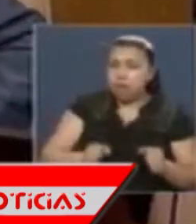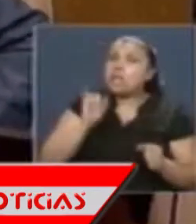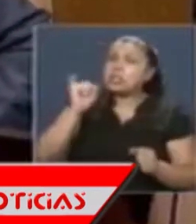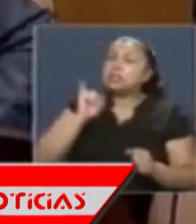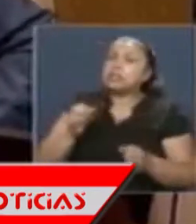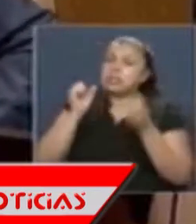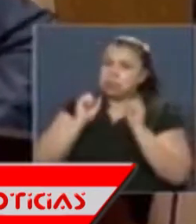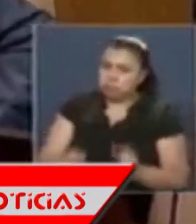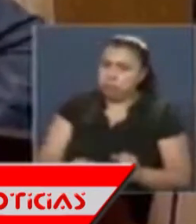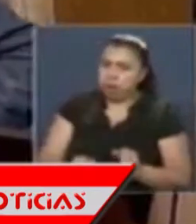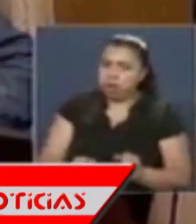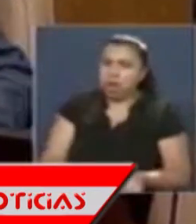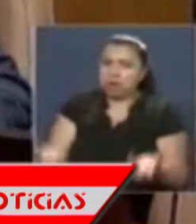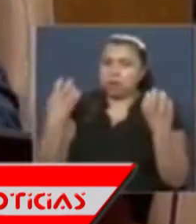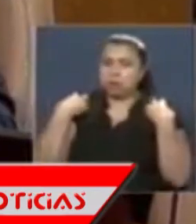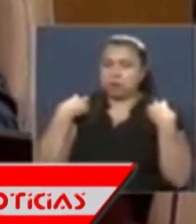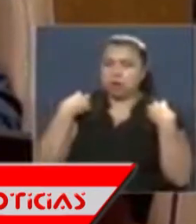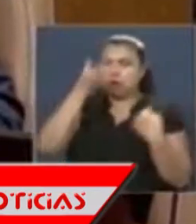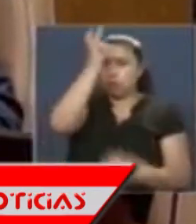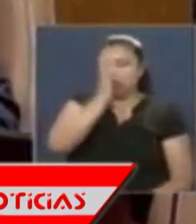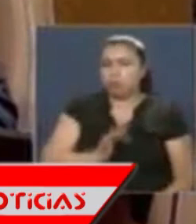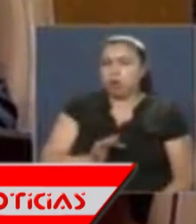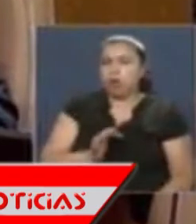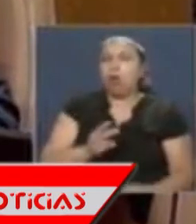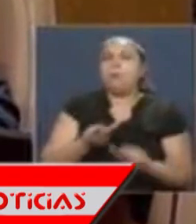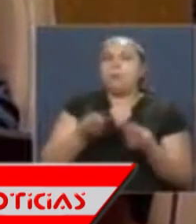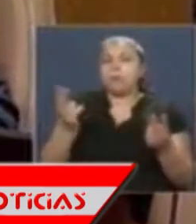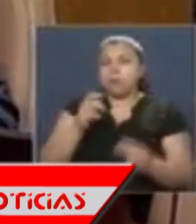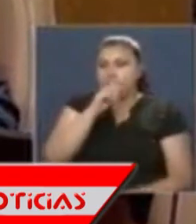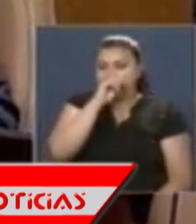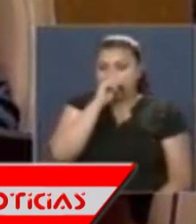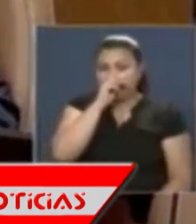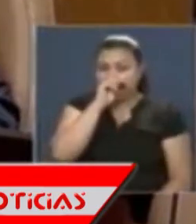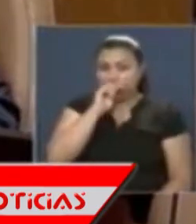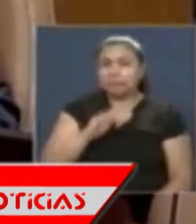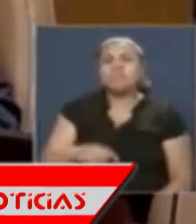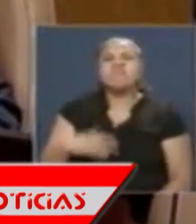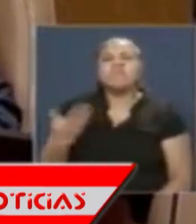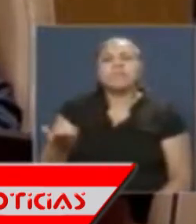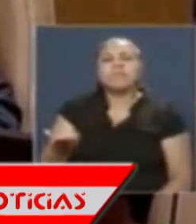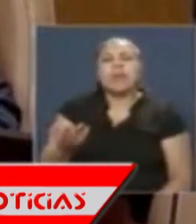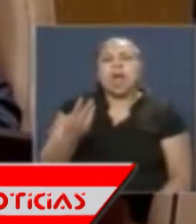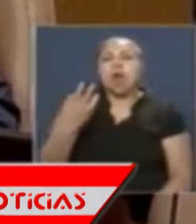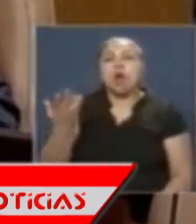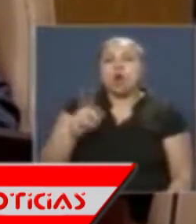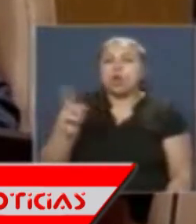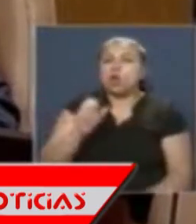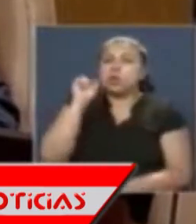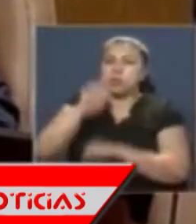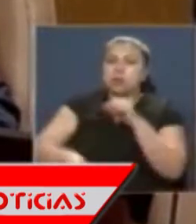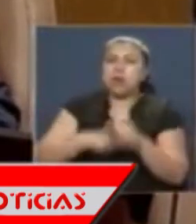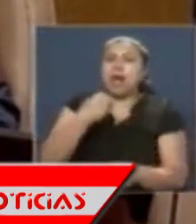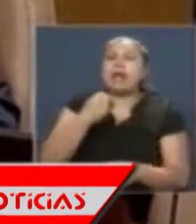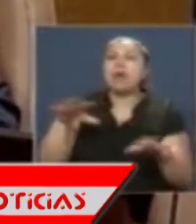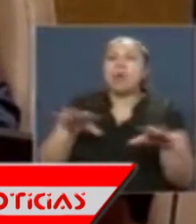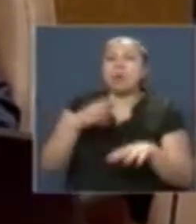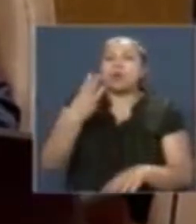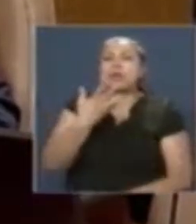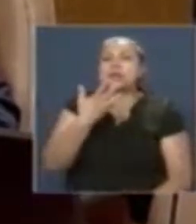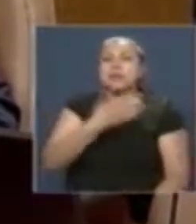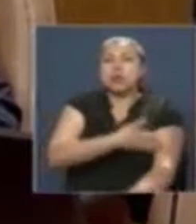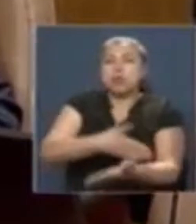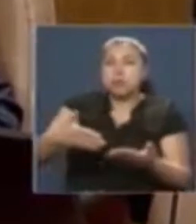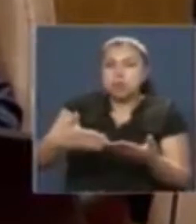esta situación equivale a un delito grave por lo que solicitó oficiar al presidente de la república sebastián piñera y al ministro